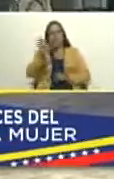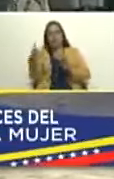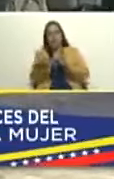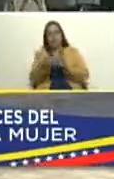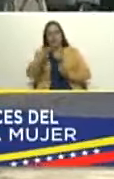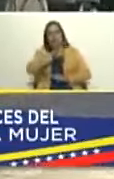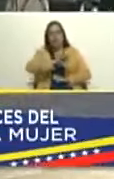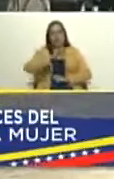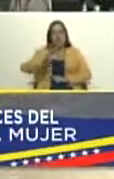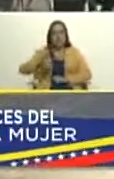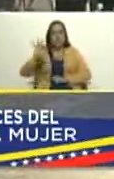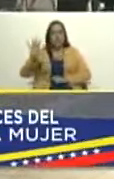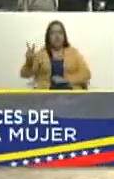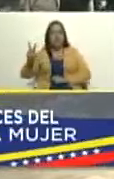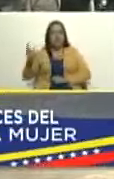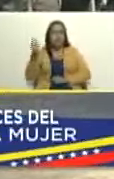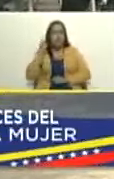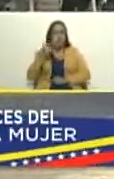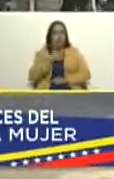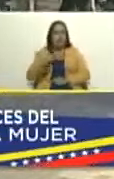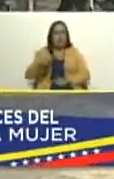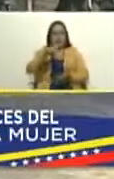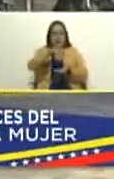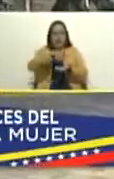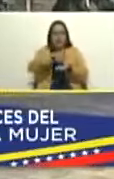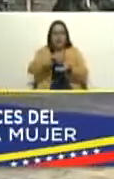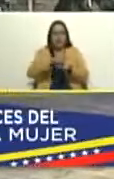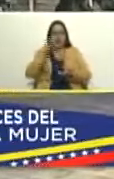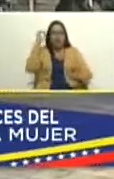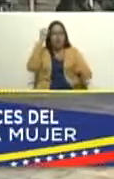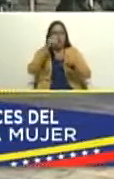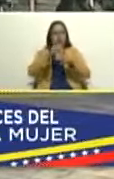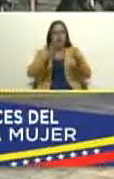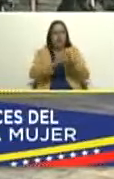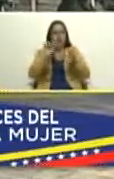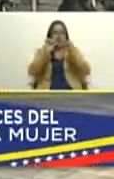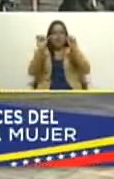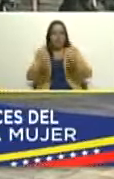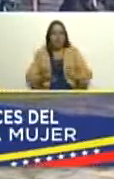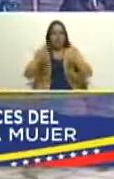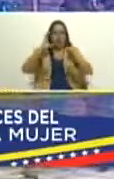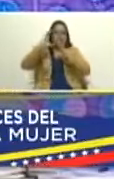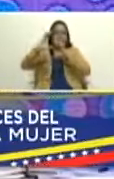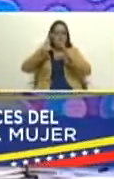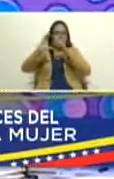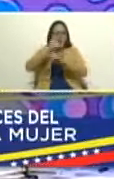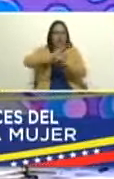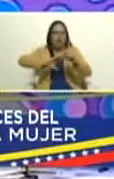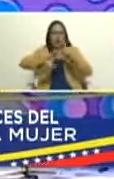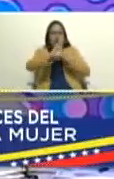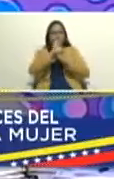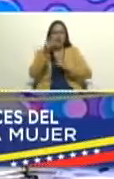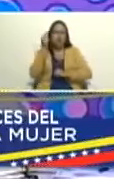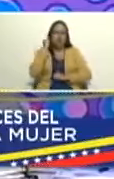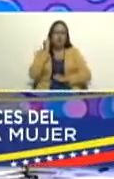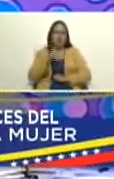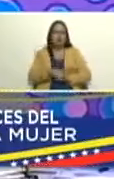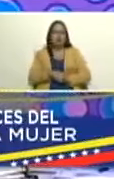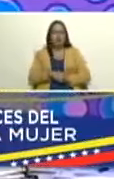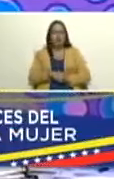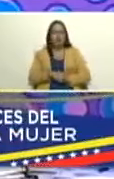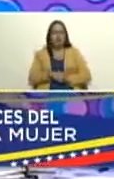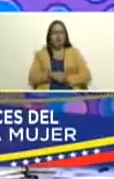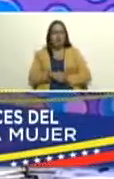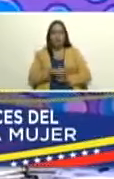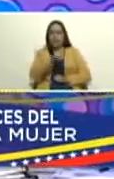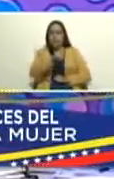55.332 mujeres que quieren participar en el vértice del sistema de comunicación y cultura de la mujer. Eso